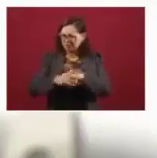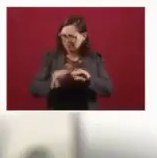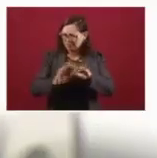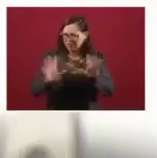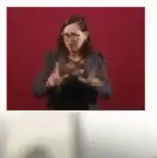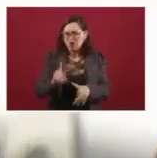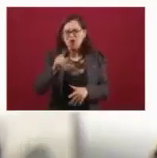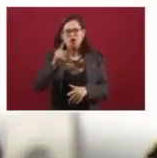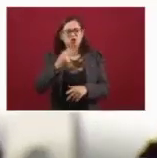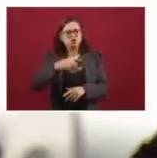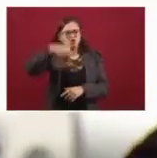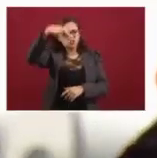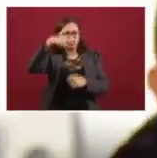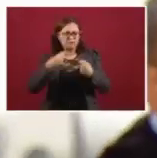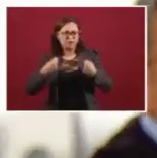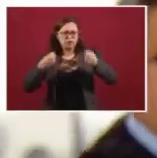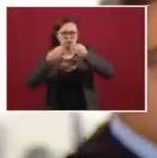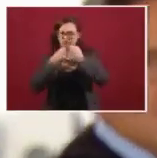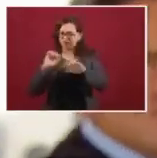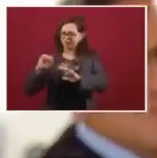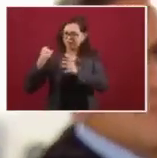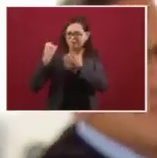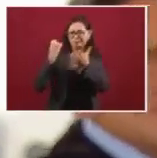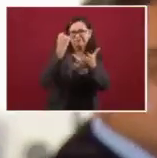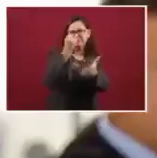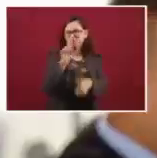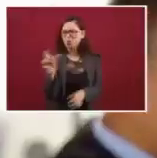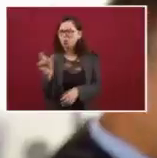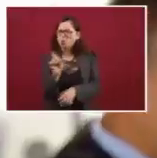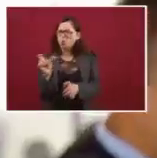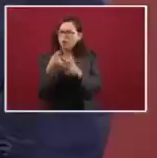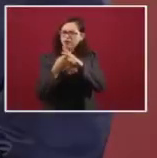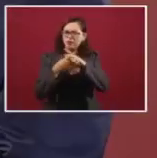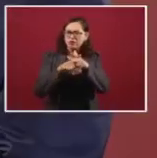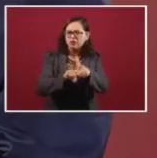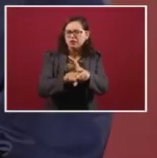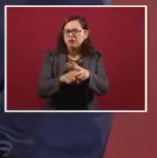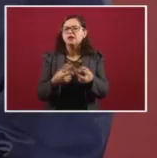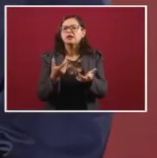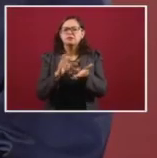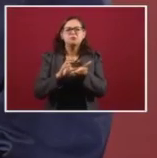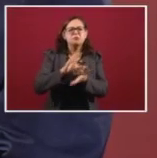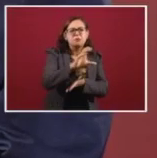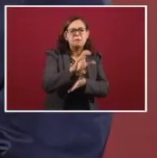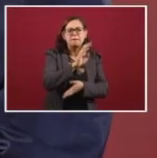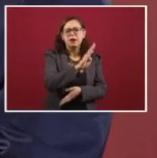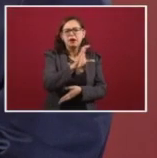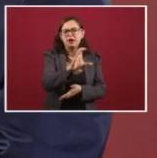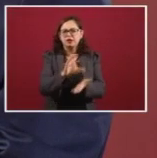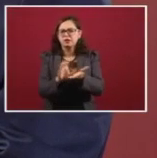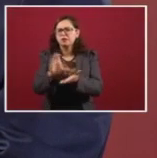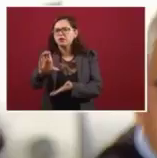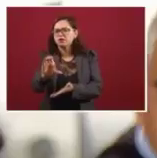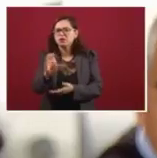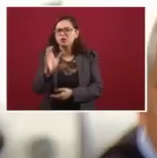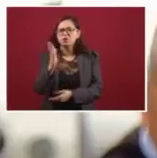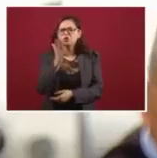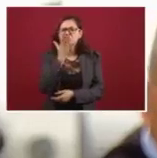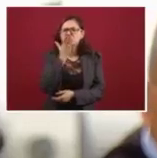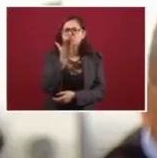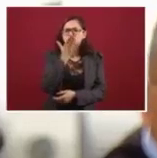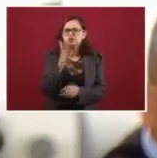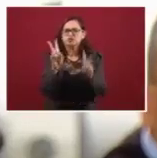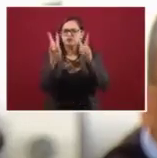norte. En especial, ¿cuánto va a corresponder para Baja California y para Sonora para atender esta